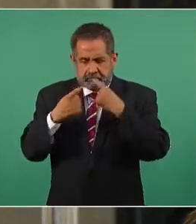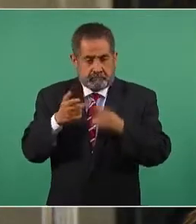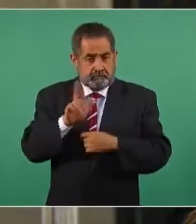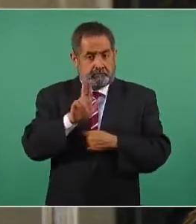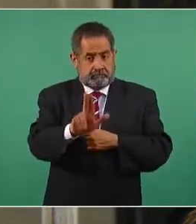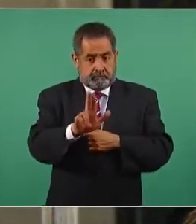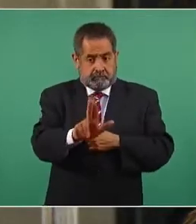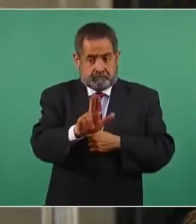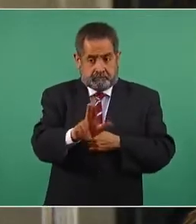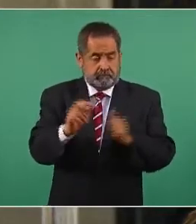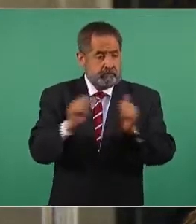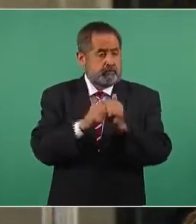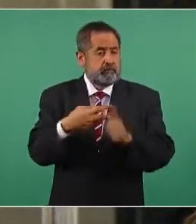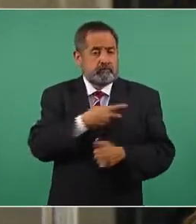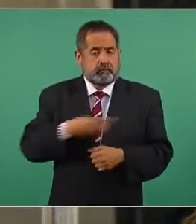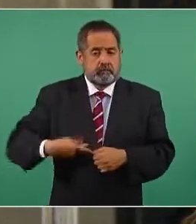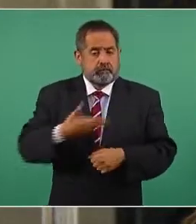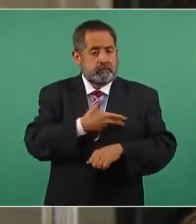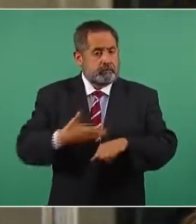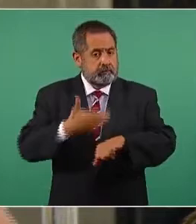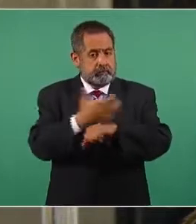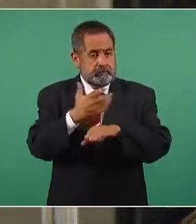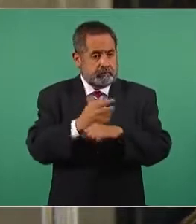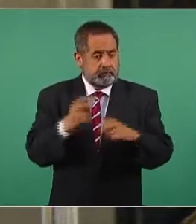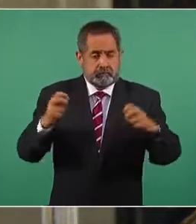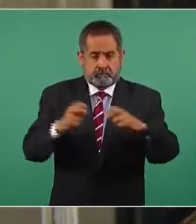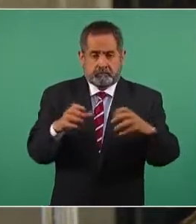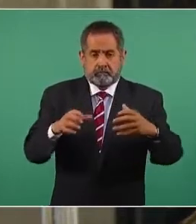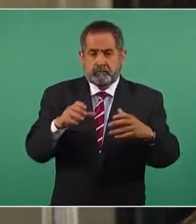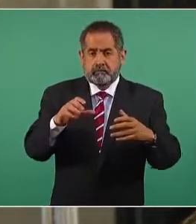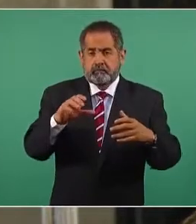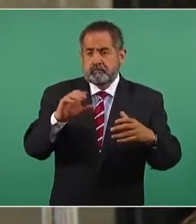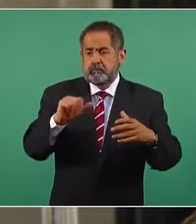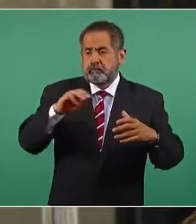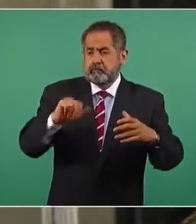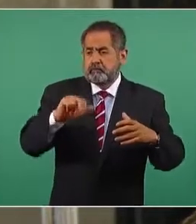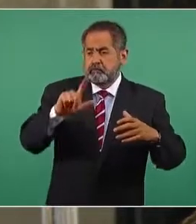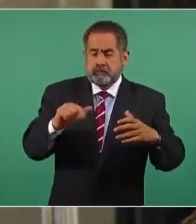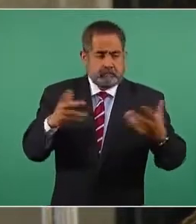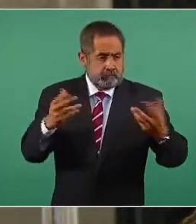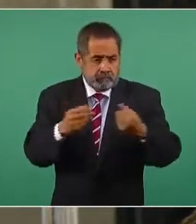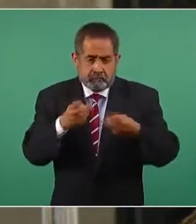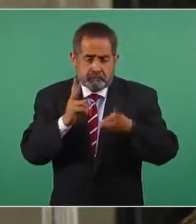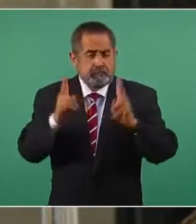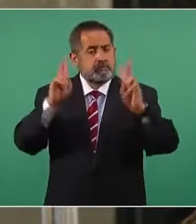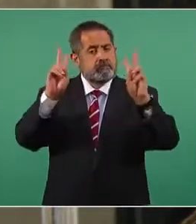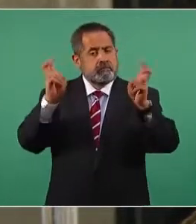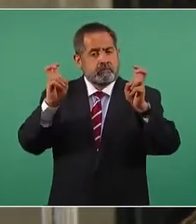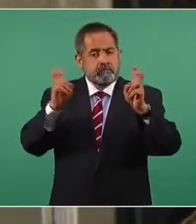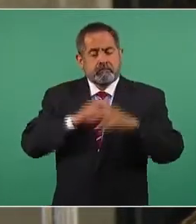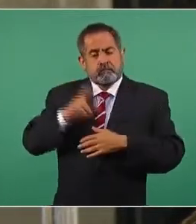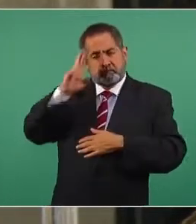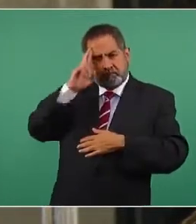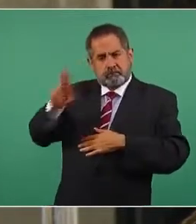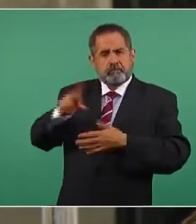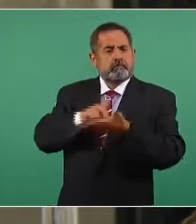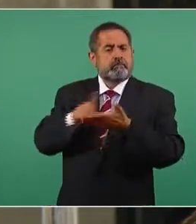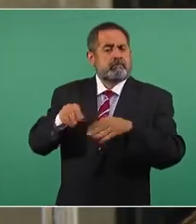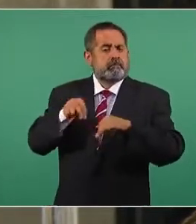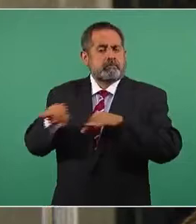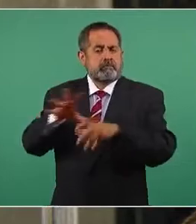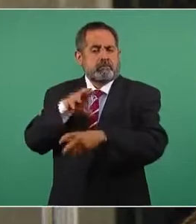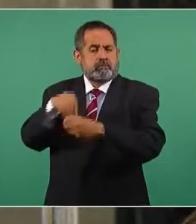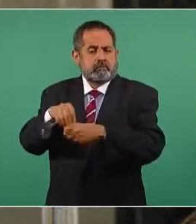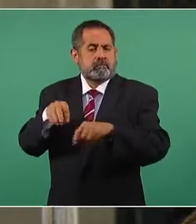martes con la vicepresidenta de Estados Unidos, Kamala Harris, se tocará el respeto a los derechos laborales,